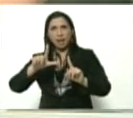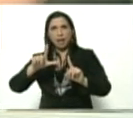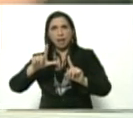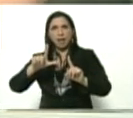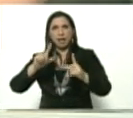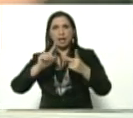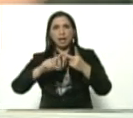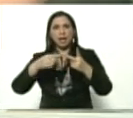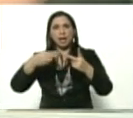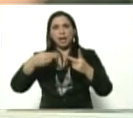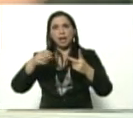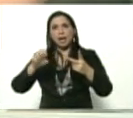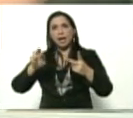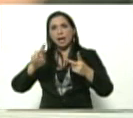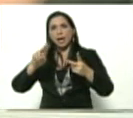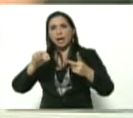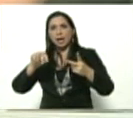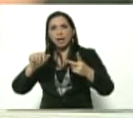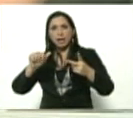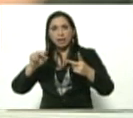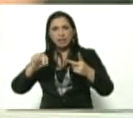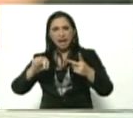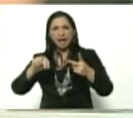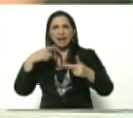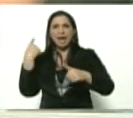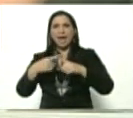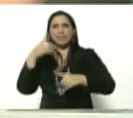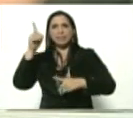Hernán Alemán es diputado,